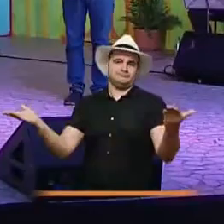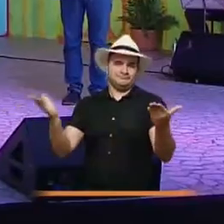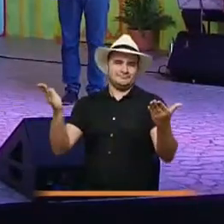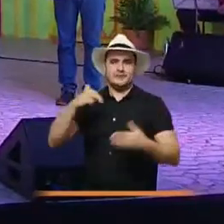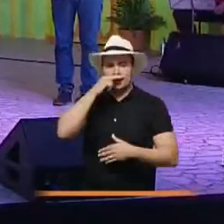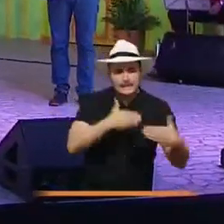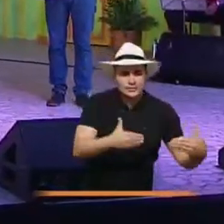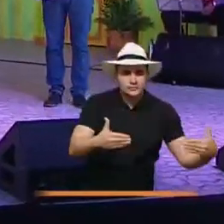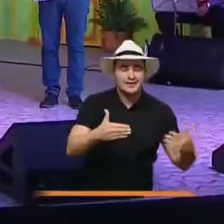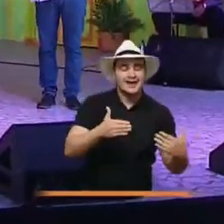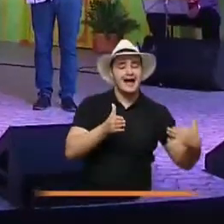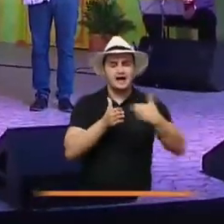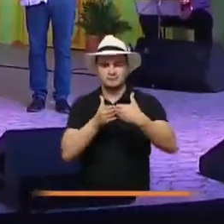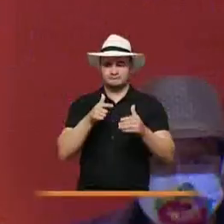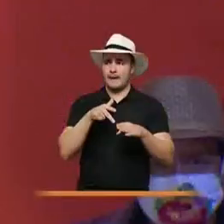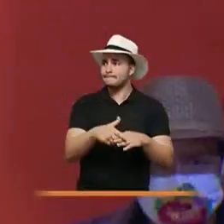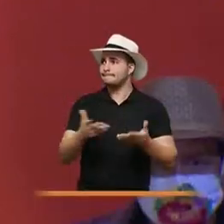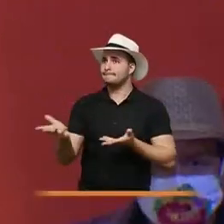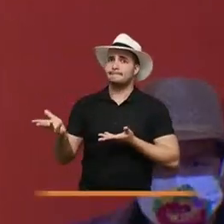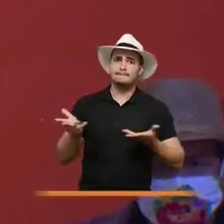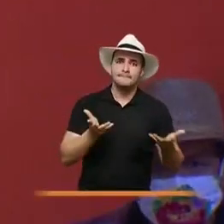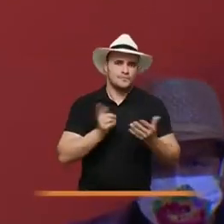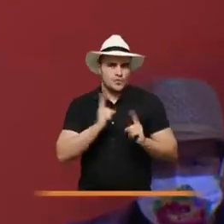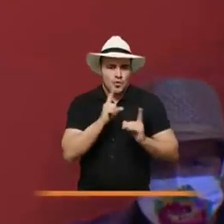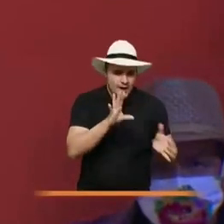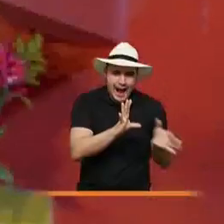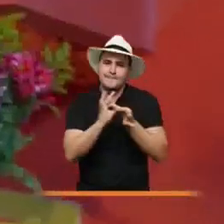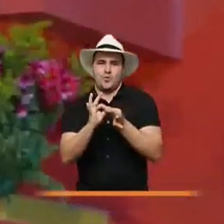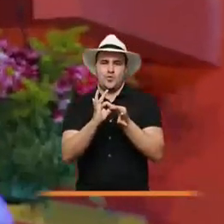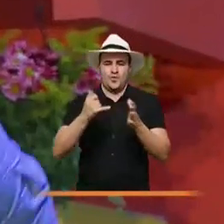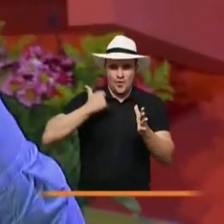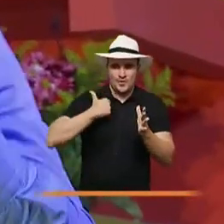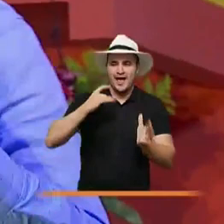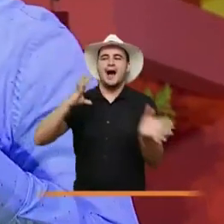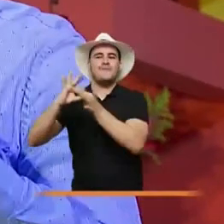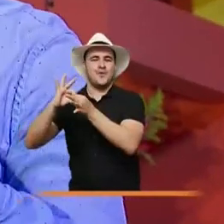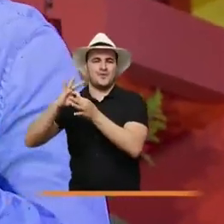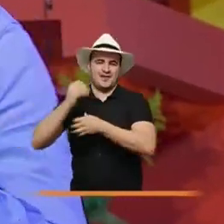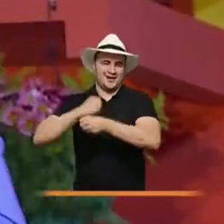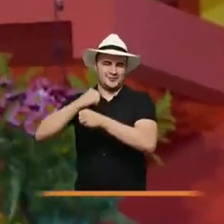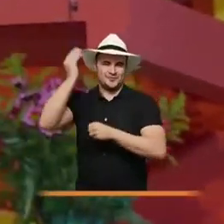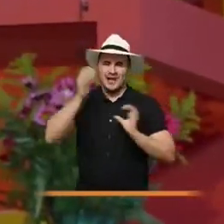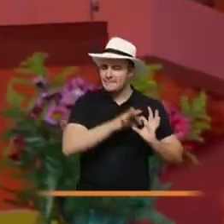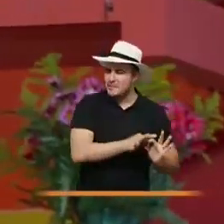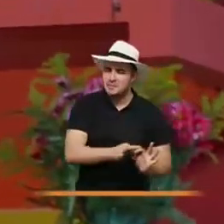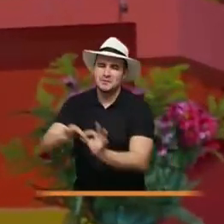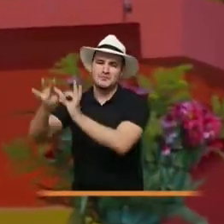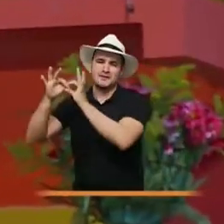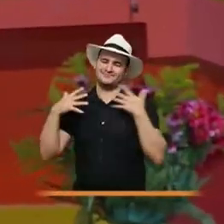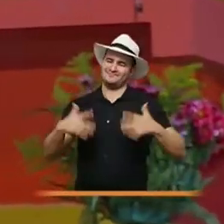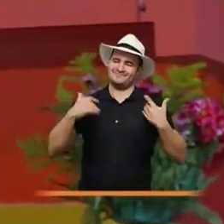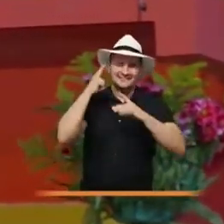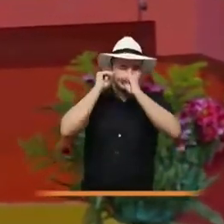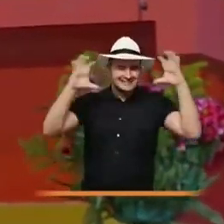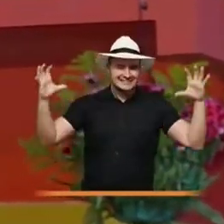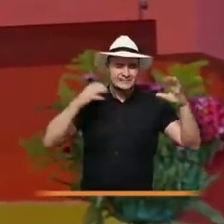y que no se les corte esa ilusión así que vamos a tener a los niños y jóvenes de medellín concentrados en convertirse en